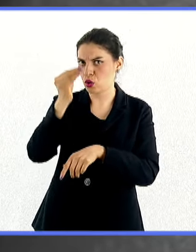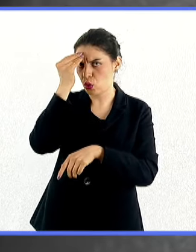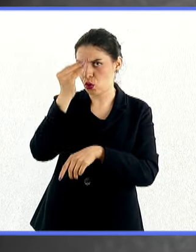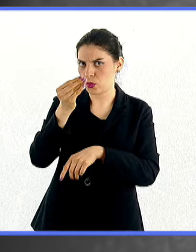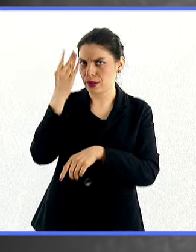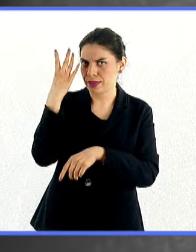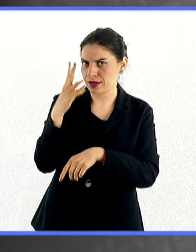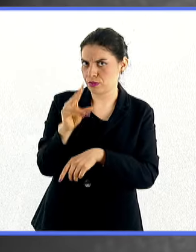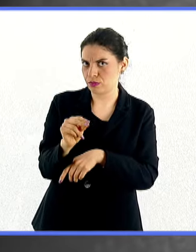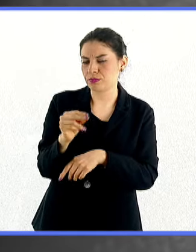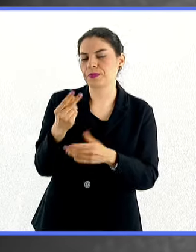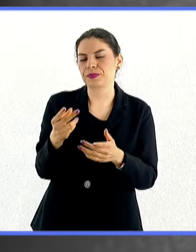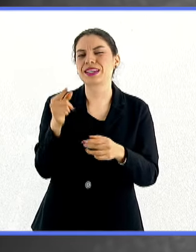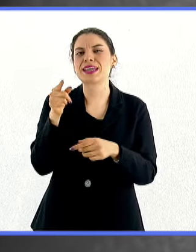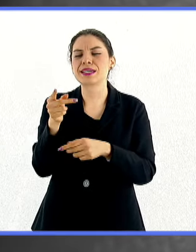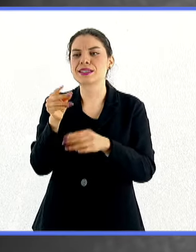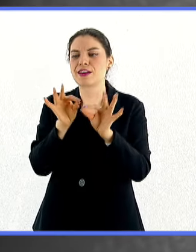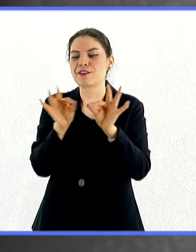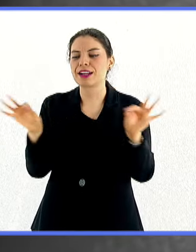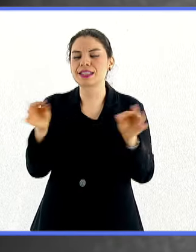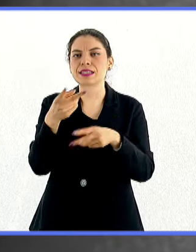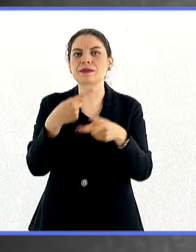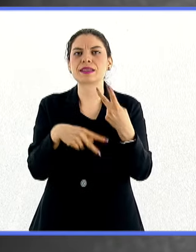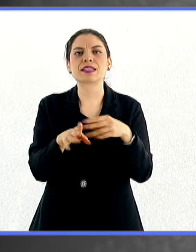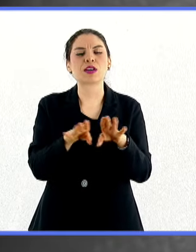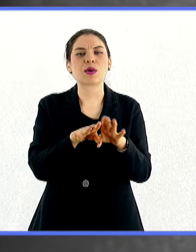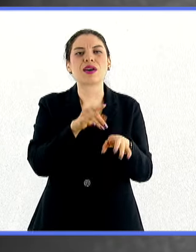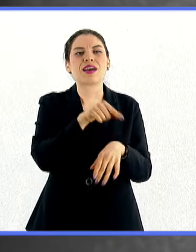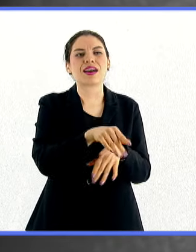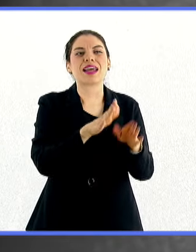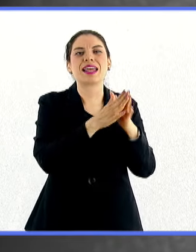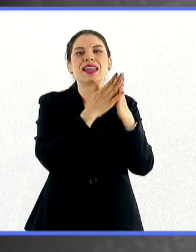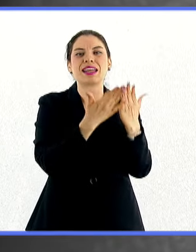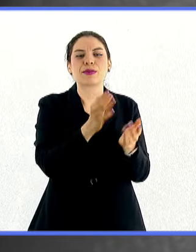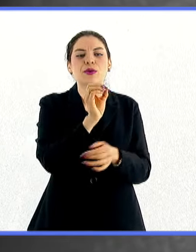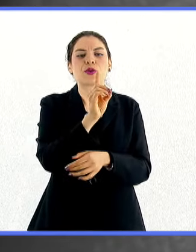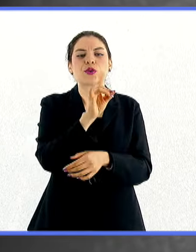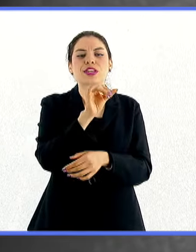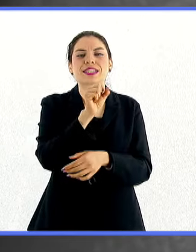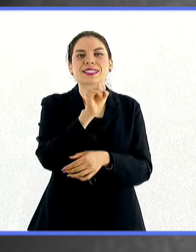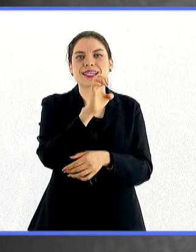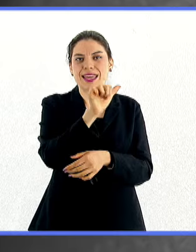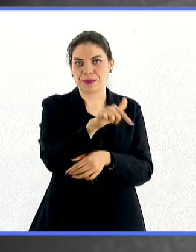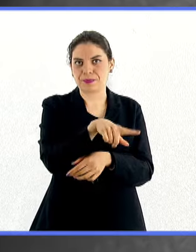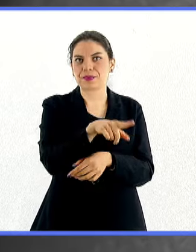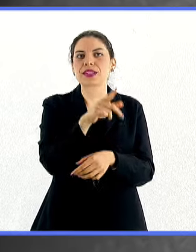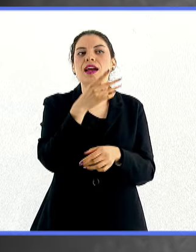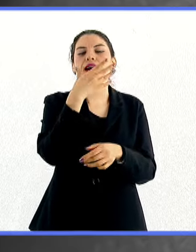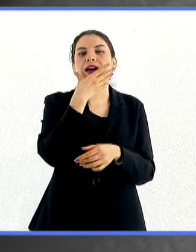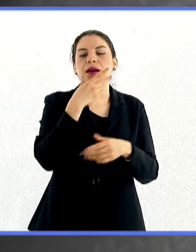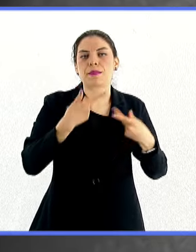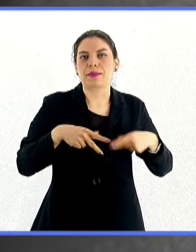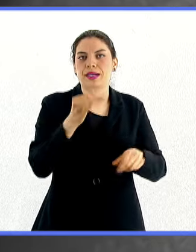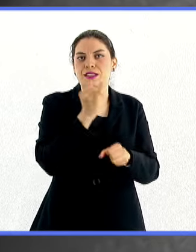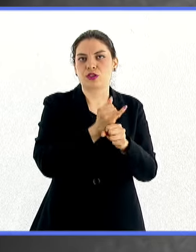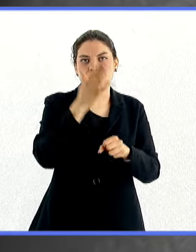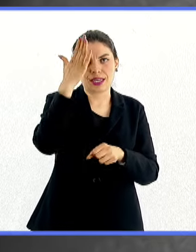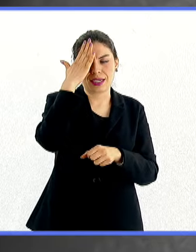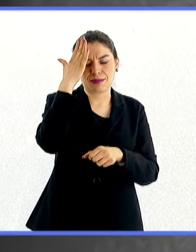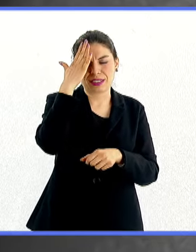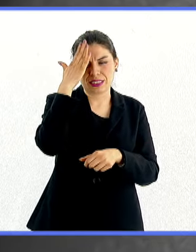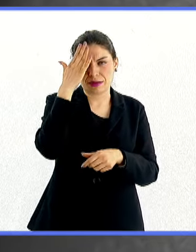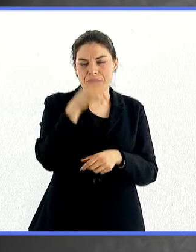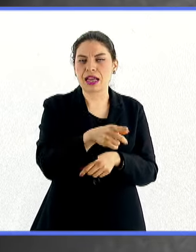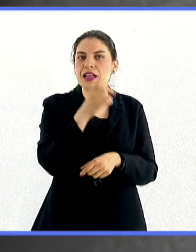porque Ulises, bueno, su nombre griego es Odiseo, él tiene muchas oportunidades de quedarse en las islas. Él está tratando de